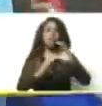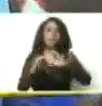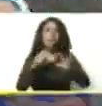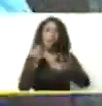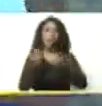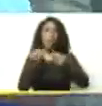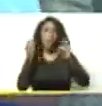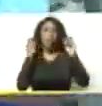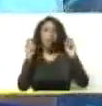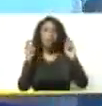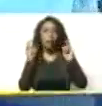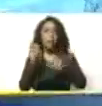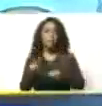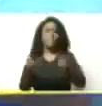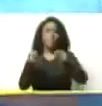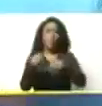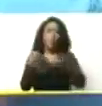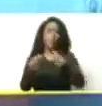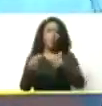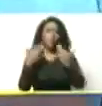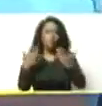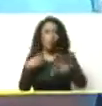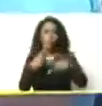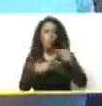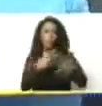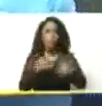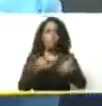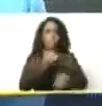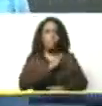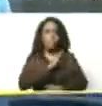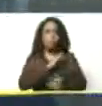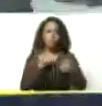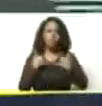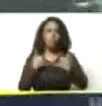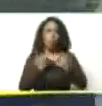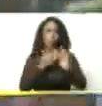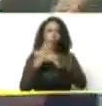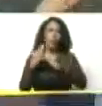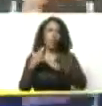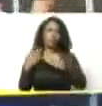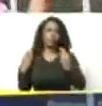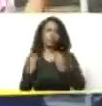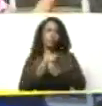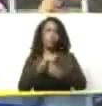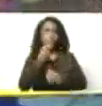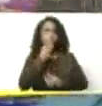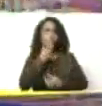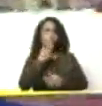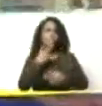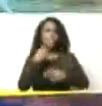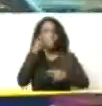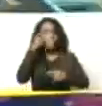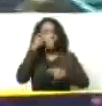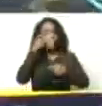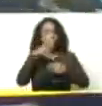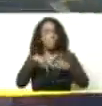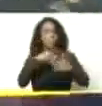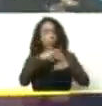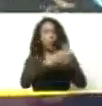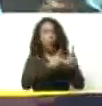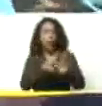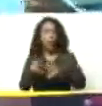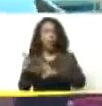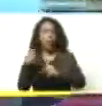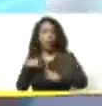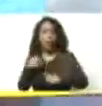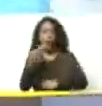el tema del bloqueo producíamos en otra propia comuna acompañando todo el hermoso programa por el pueblo la proteína